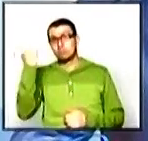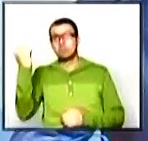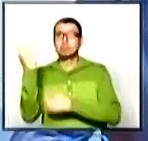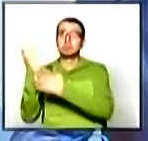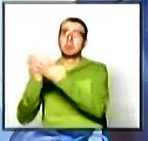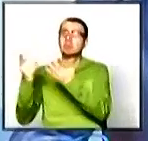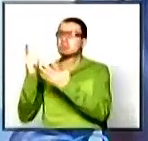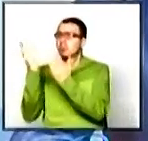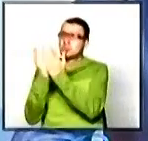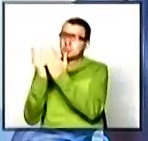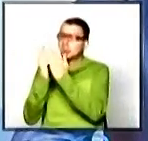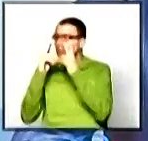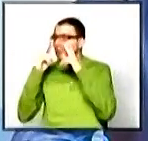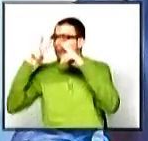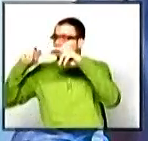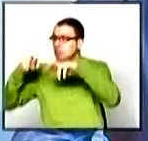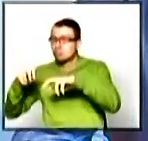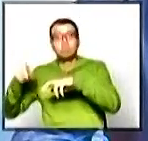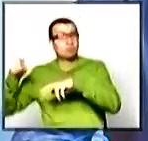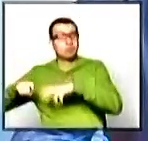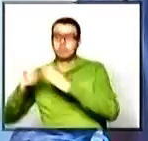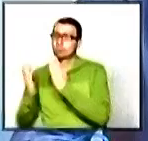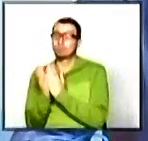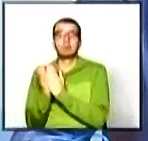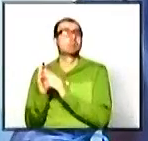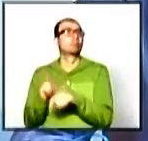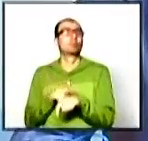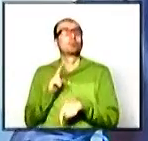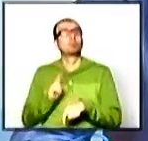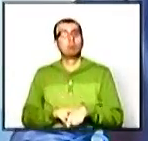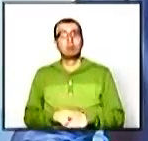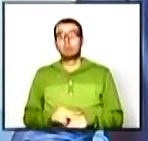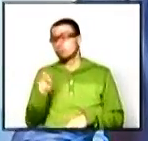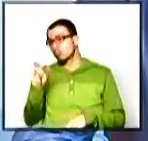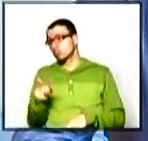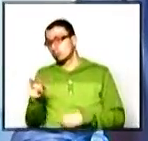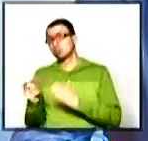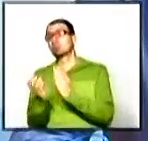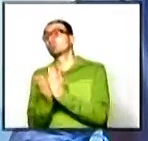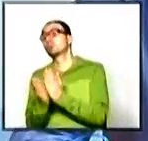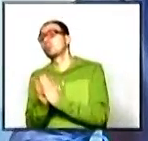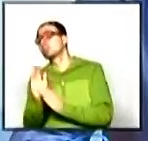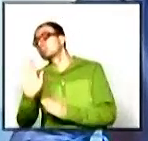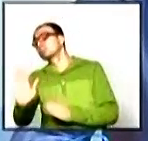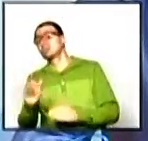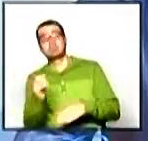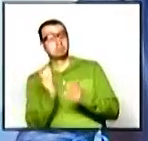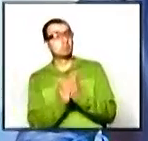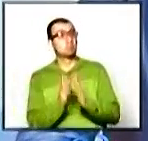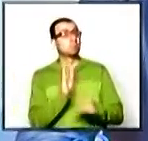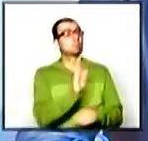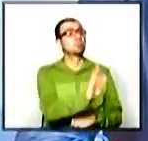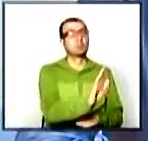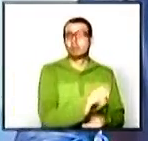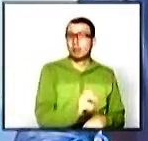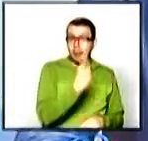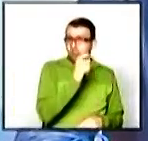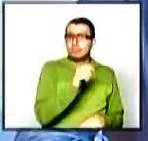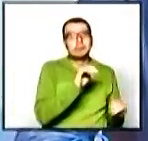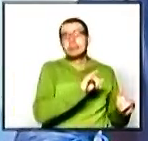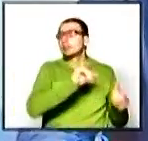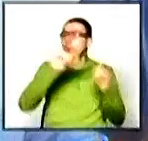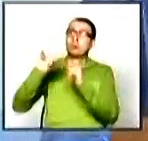estudios tiene que ser una carrera, como el que estudió fisioterapia o el que estudió X carrera.